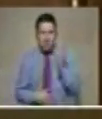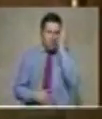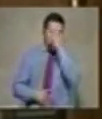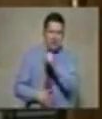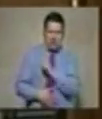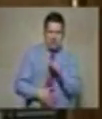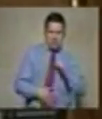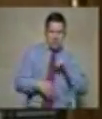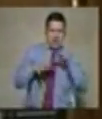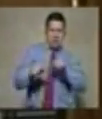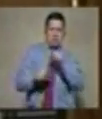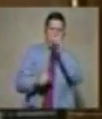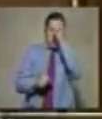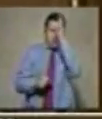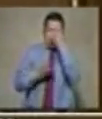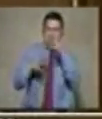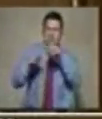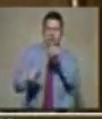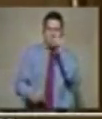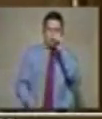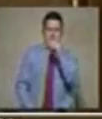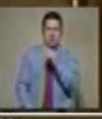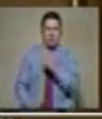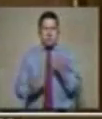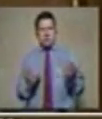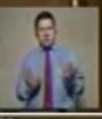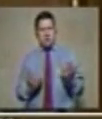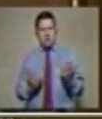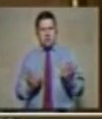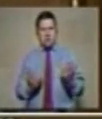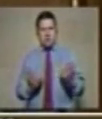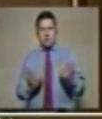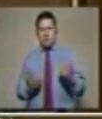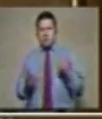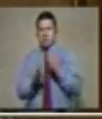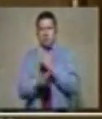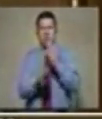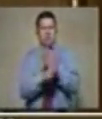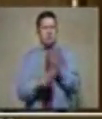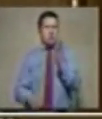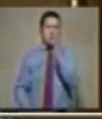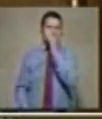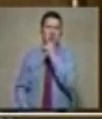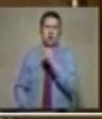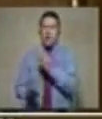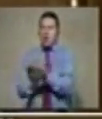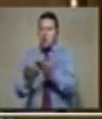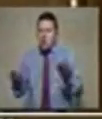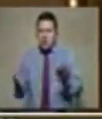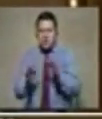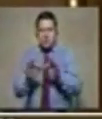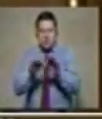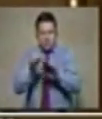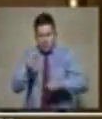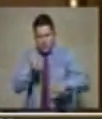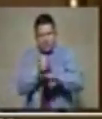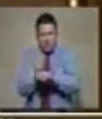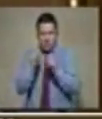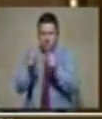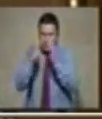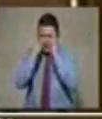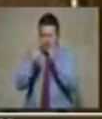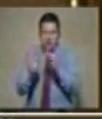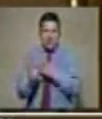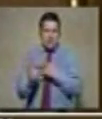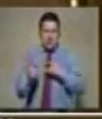privatización de los hospitales terminó afectando la red de suministros y no están llegando ni los elementos más básicos para la atención